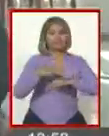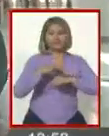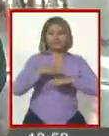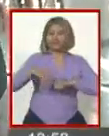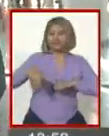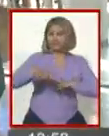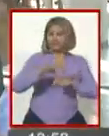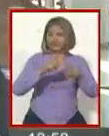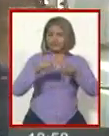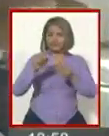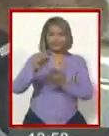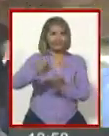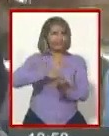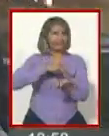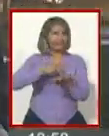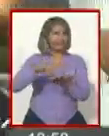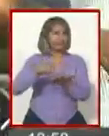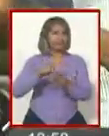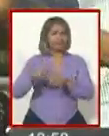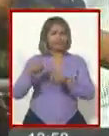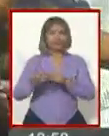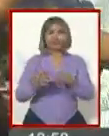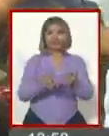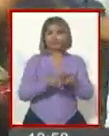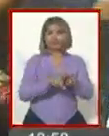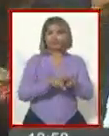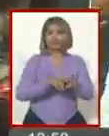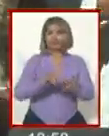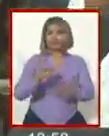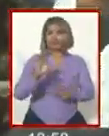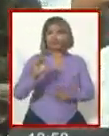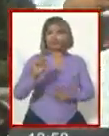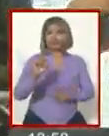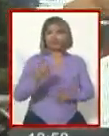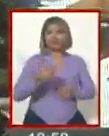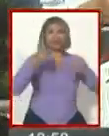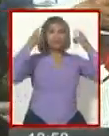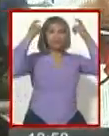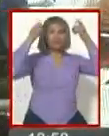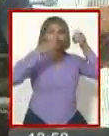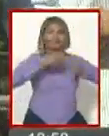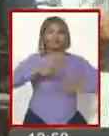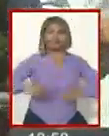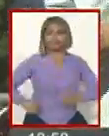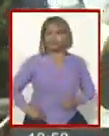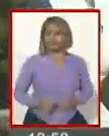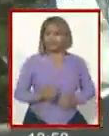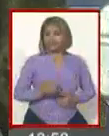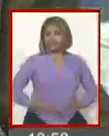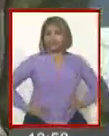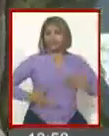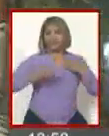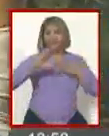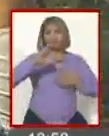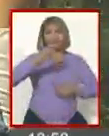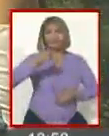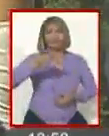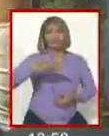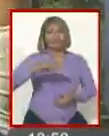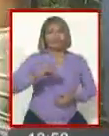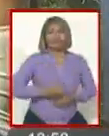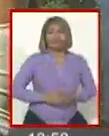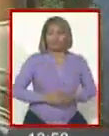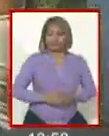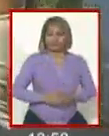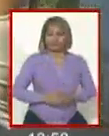tierra también, con los diferentes bailes como estamos observando. Asimismo, Caterina Soleto fue coronada como reina de los residentes chaqueños en Santa Cruz.